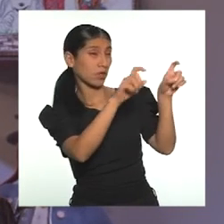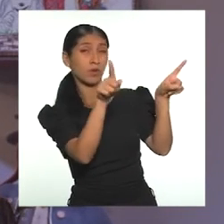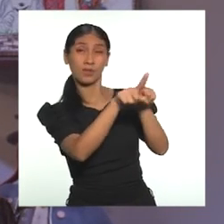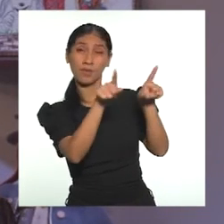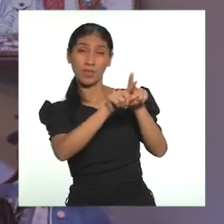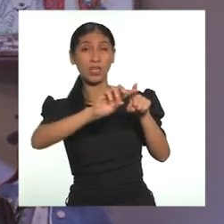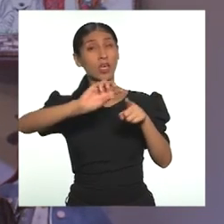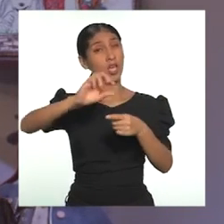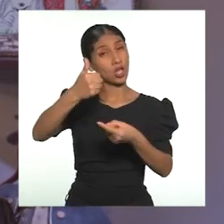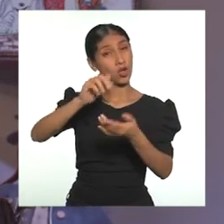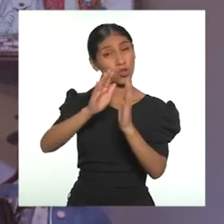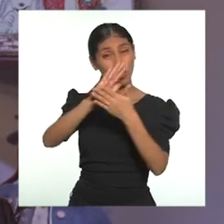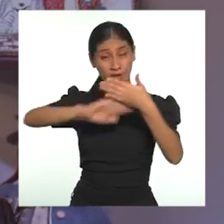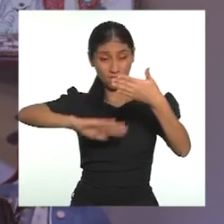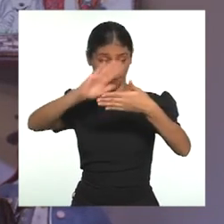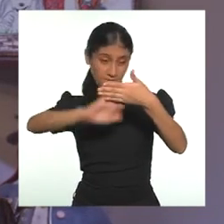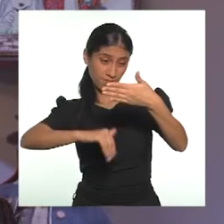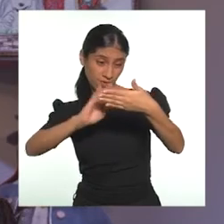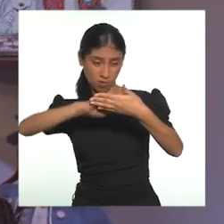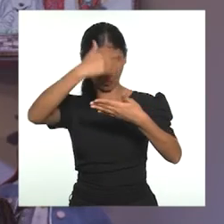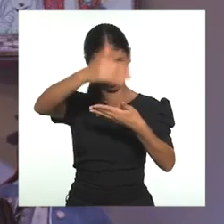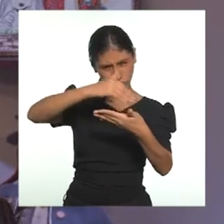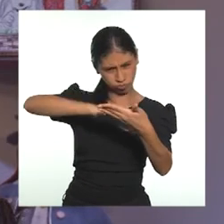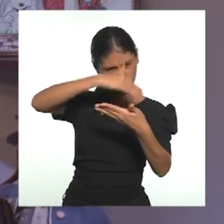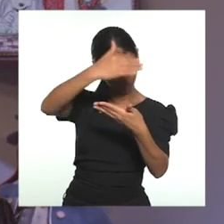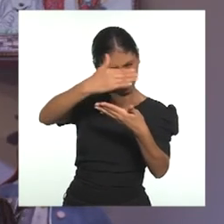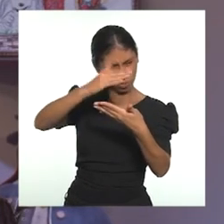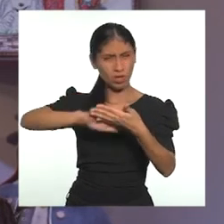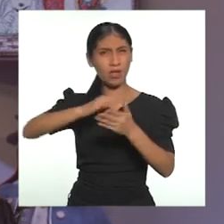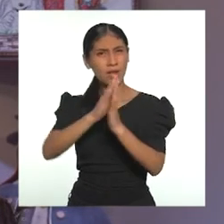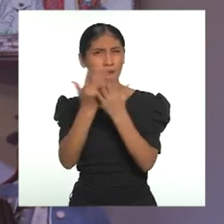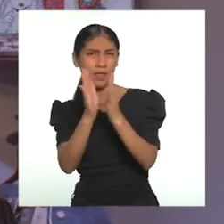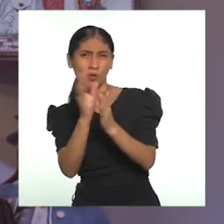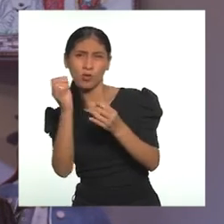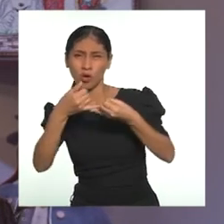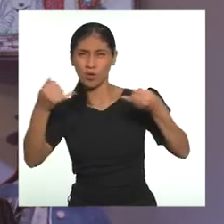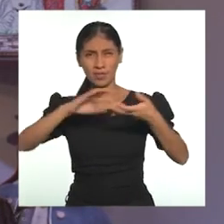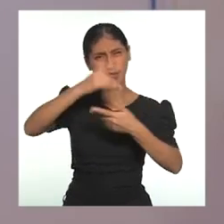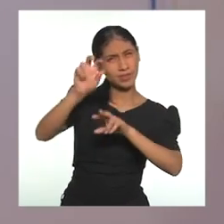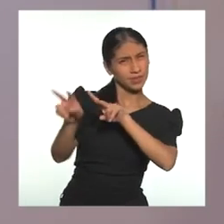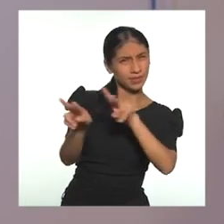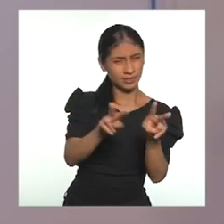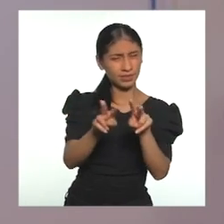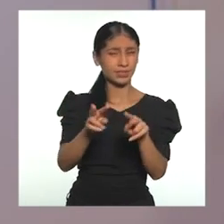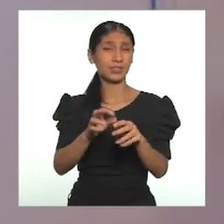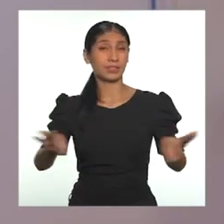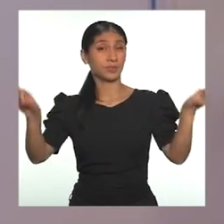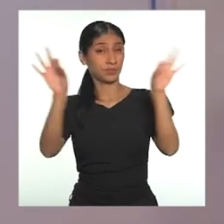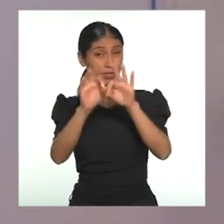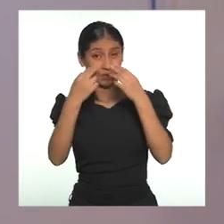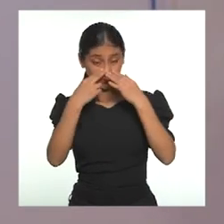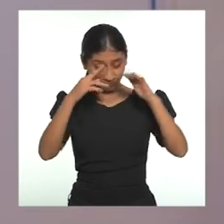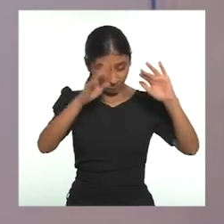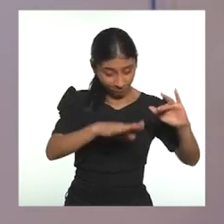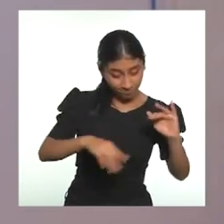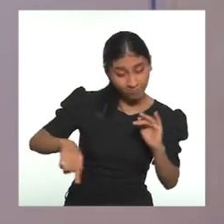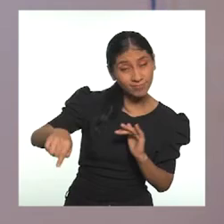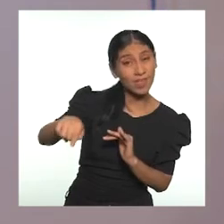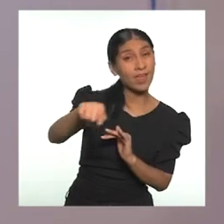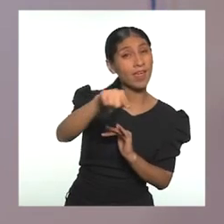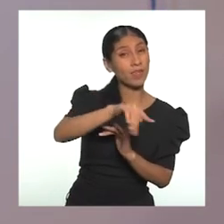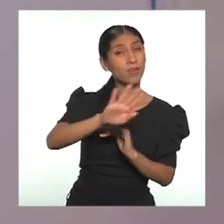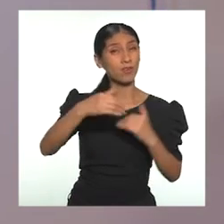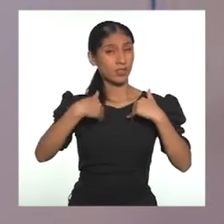buscando información en otras fuentes como revistas, periódicos, libros o internet. Es importante saber que ellas y